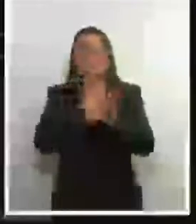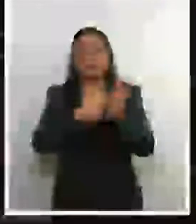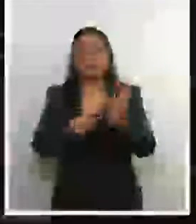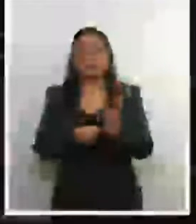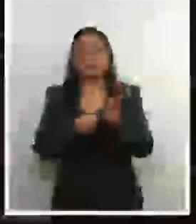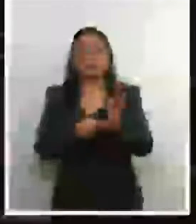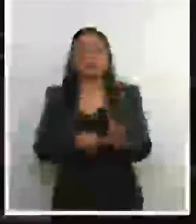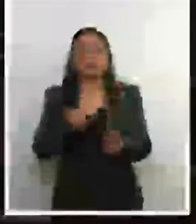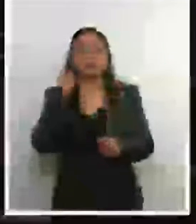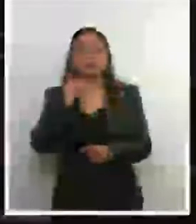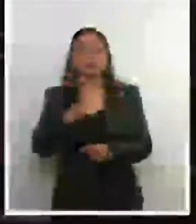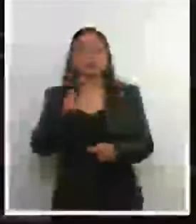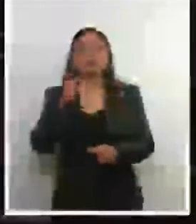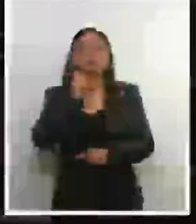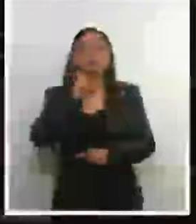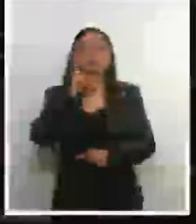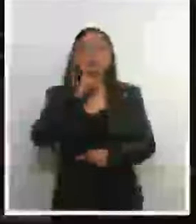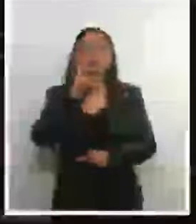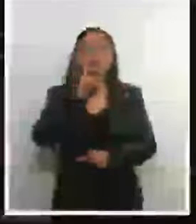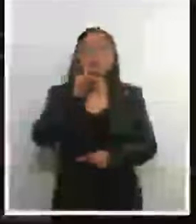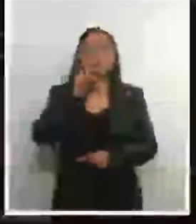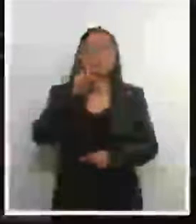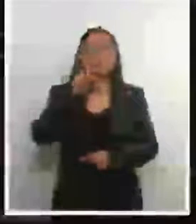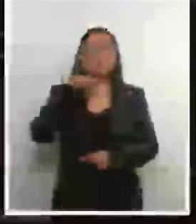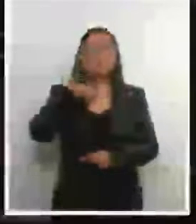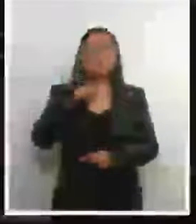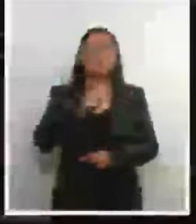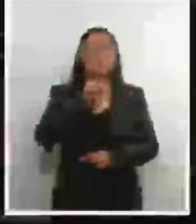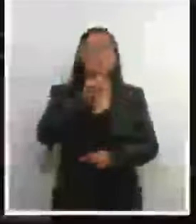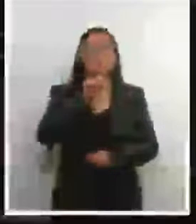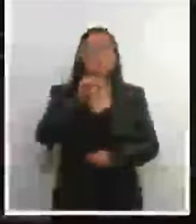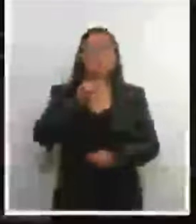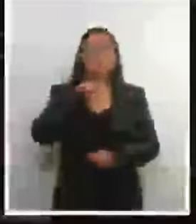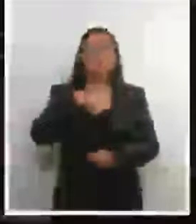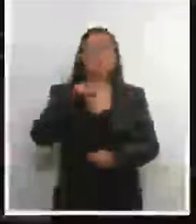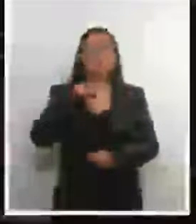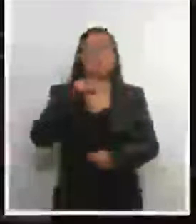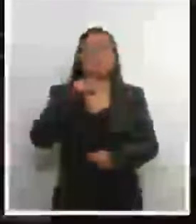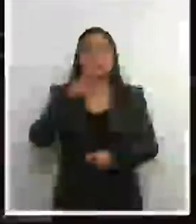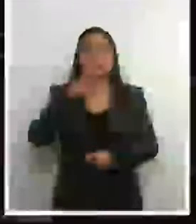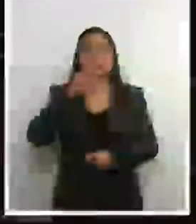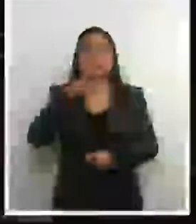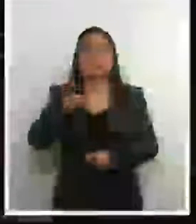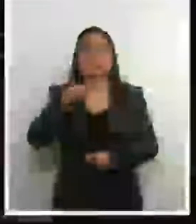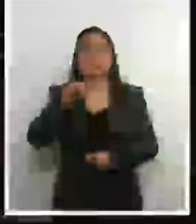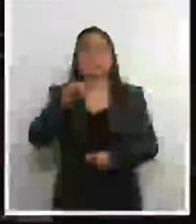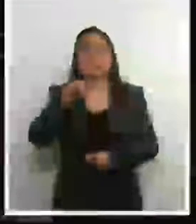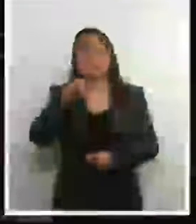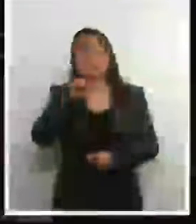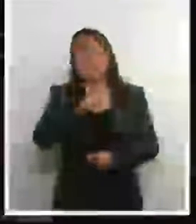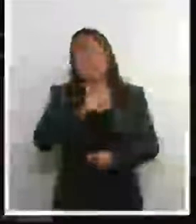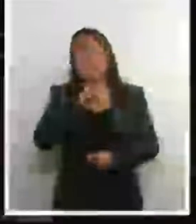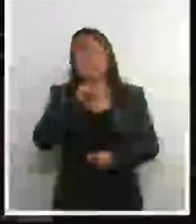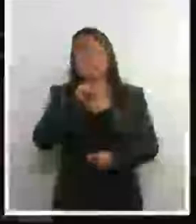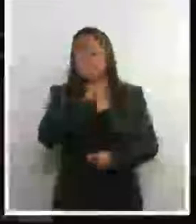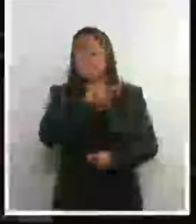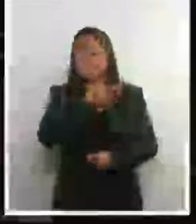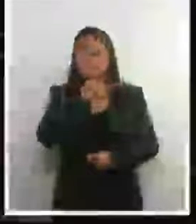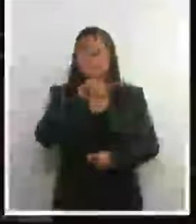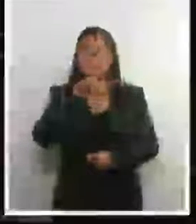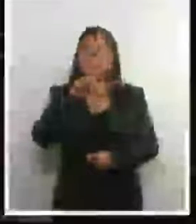reserva, la de la diputada Irma Sandoval Ballesteros, al numeral 1 del apartado B, así como